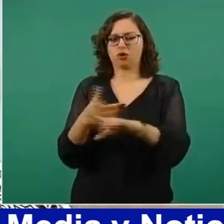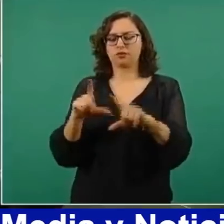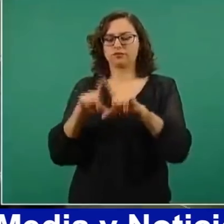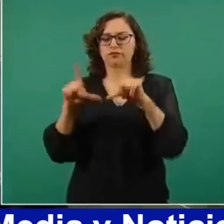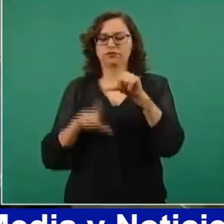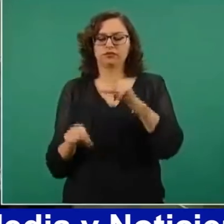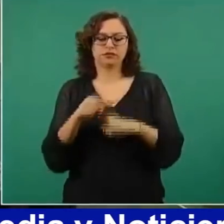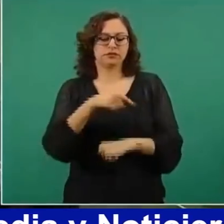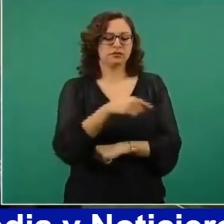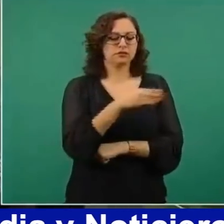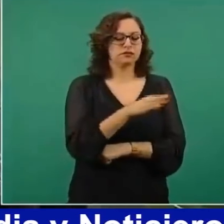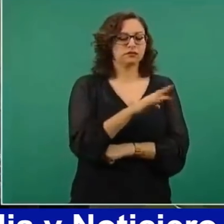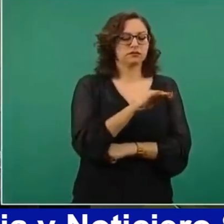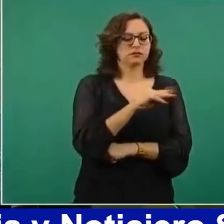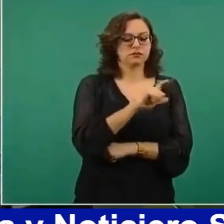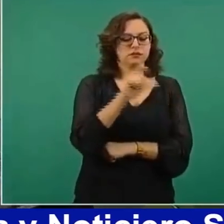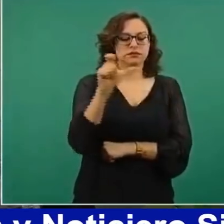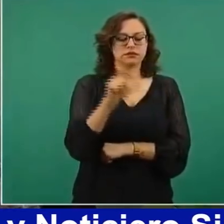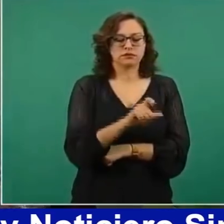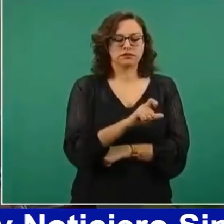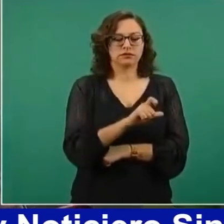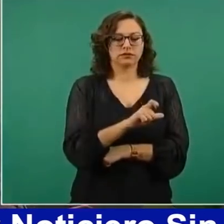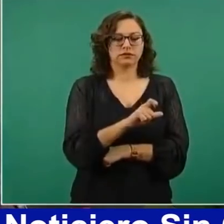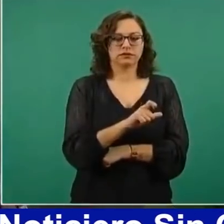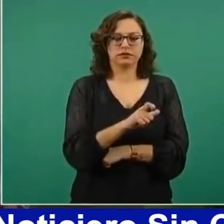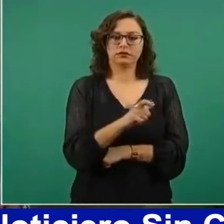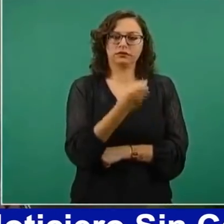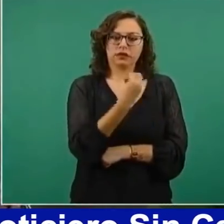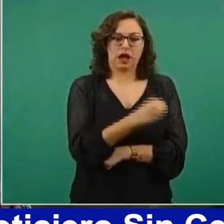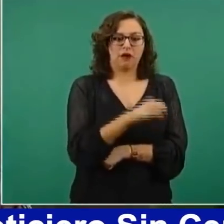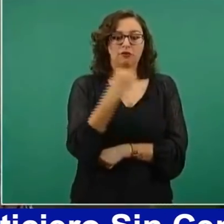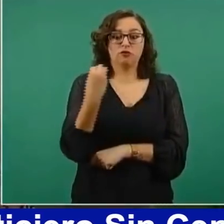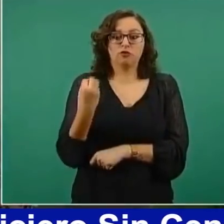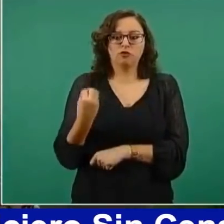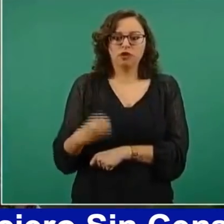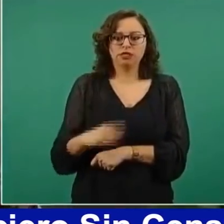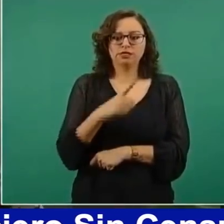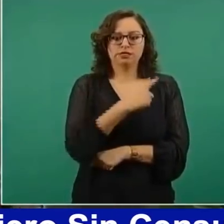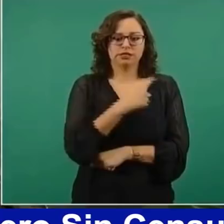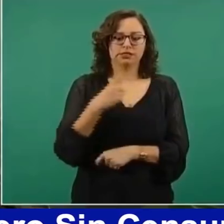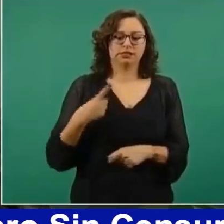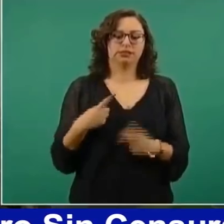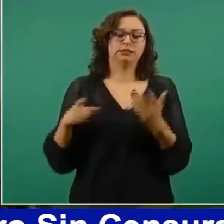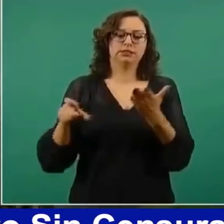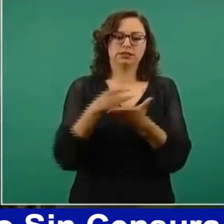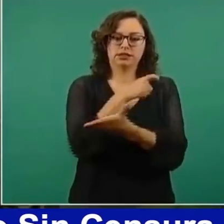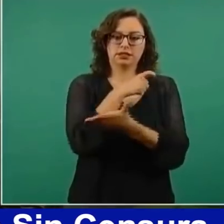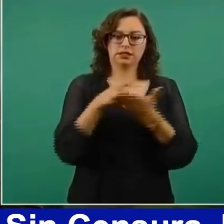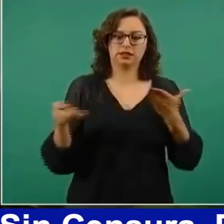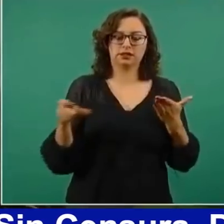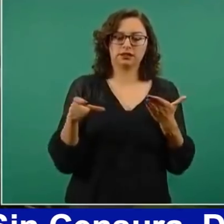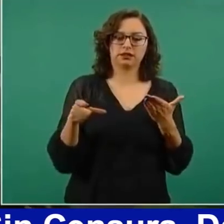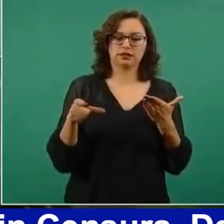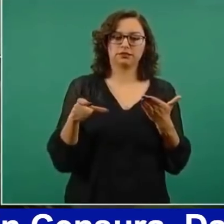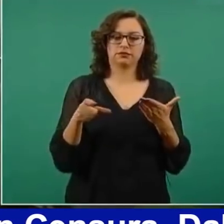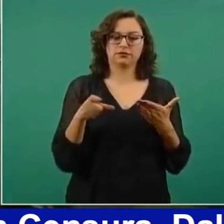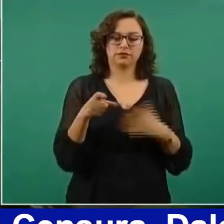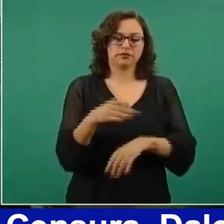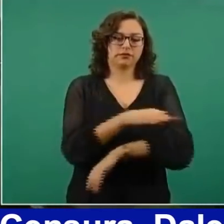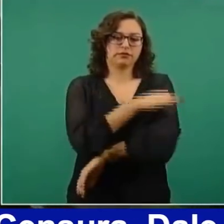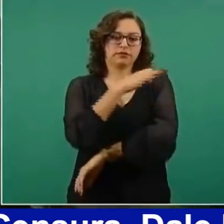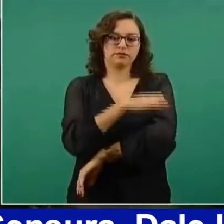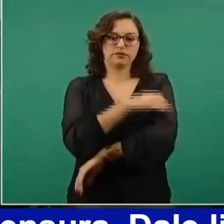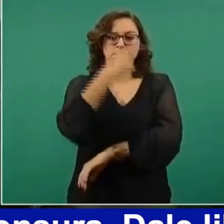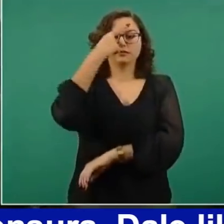Birmex de puente para forzar la adquisición a título de exclusividad de las vacunas